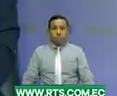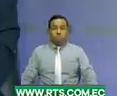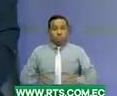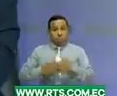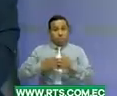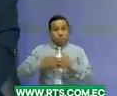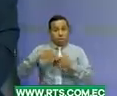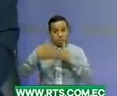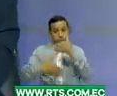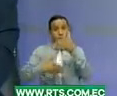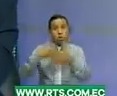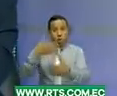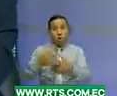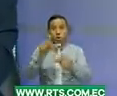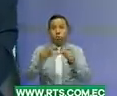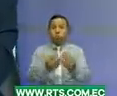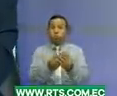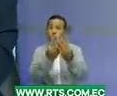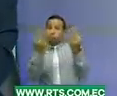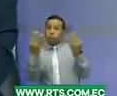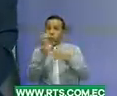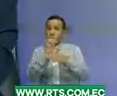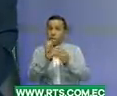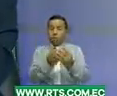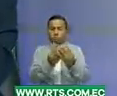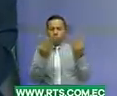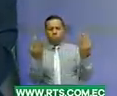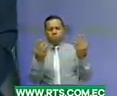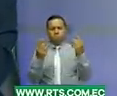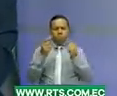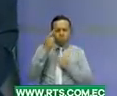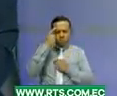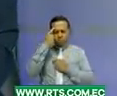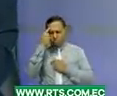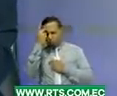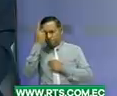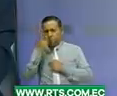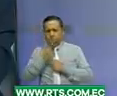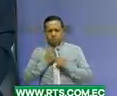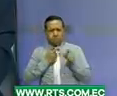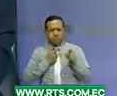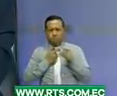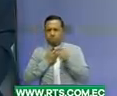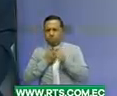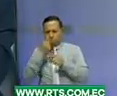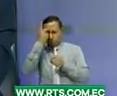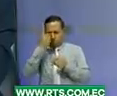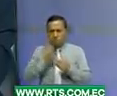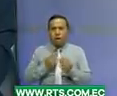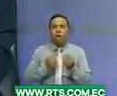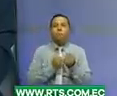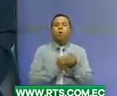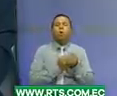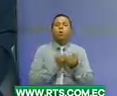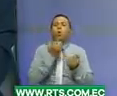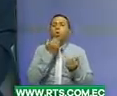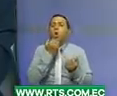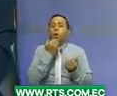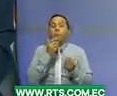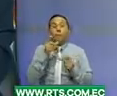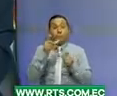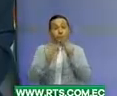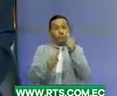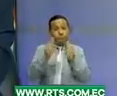poco los ecuatorianos van decidiendo por quién votarán en los próximos comicios. Los esfuerzos de los postulantes a primer mandatario